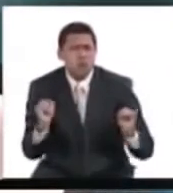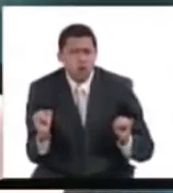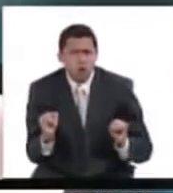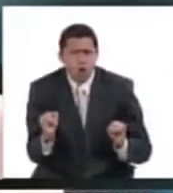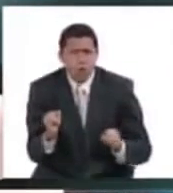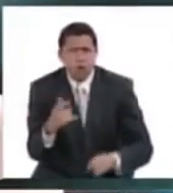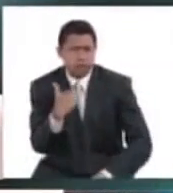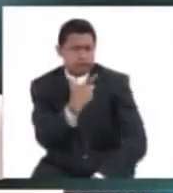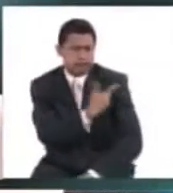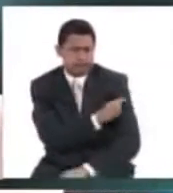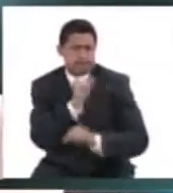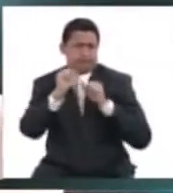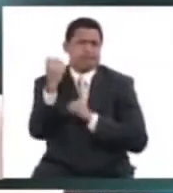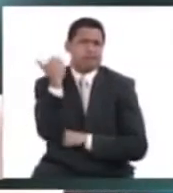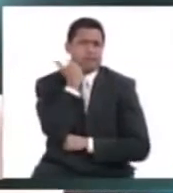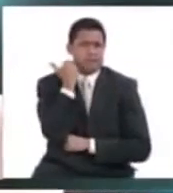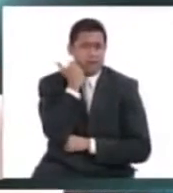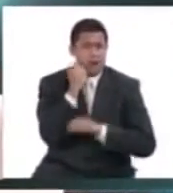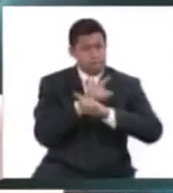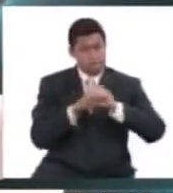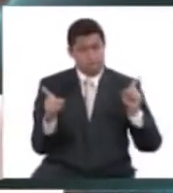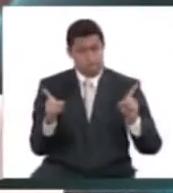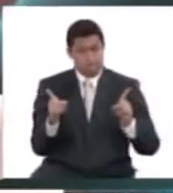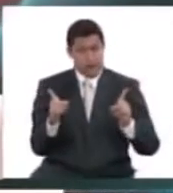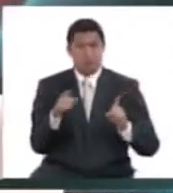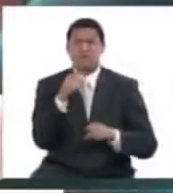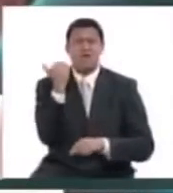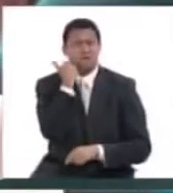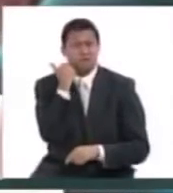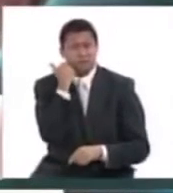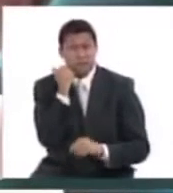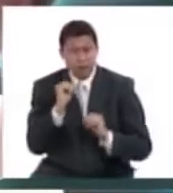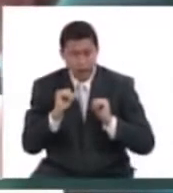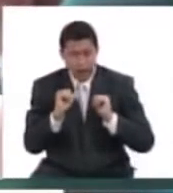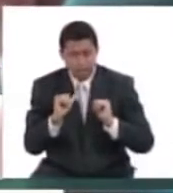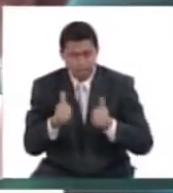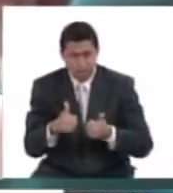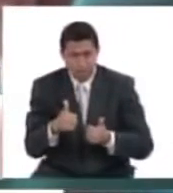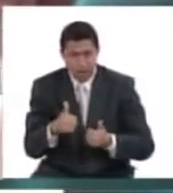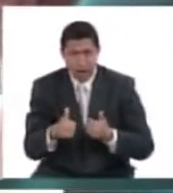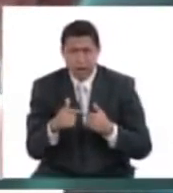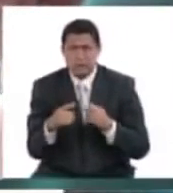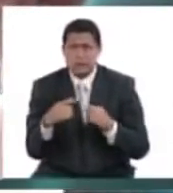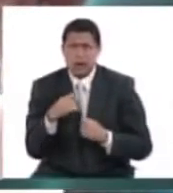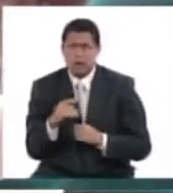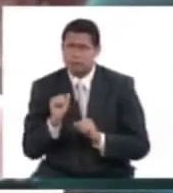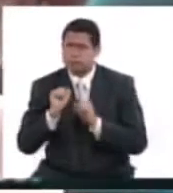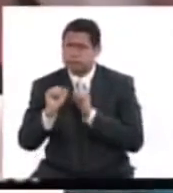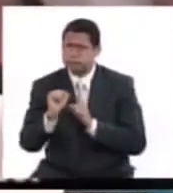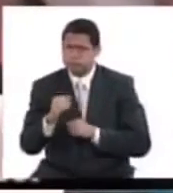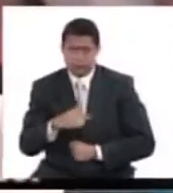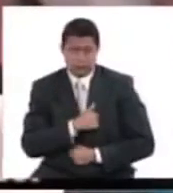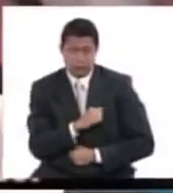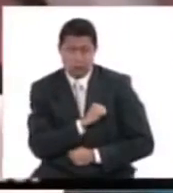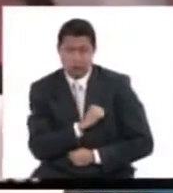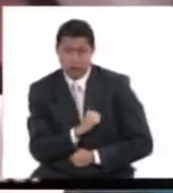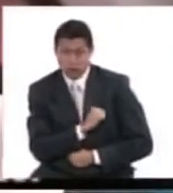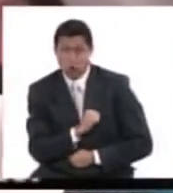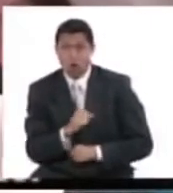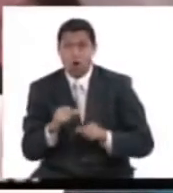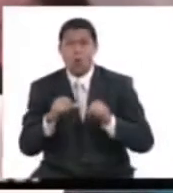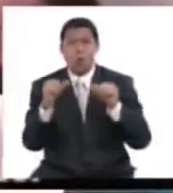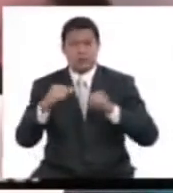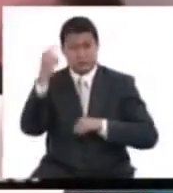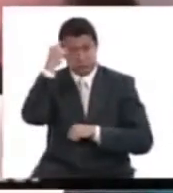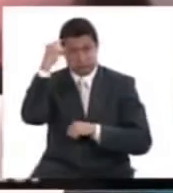con antibióticos. Sin embargo, si la enfermedad empieza a producir una toxina que afecta al miocardio y al